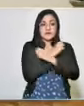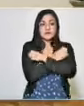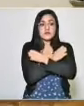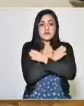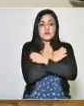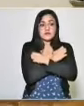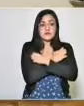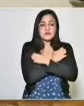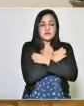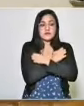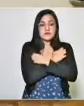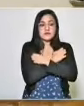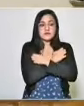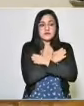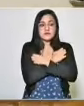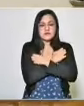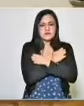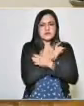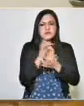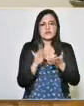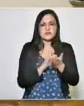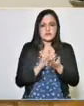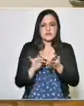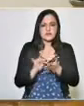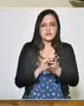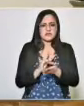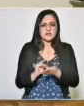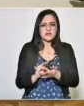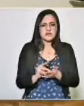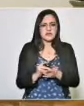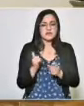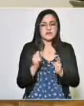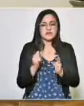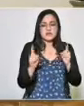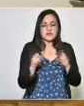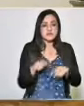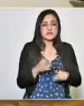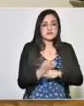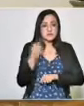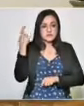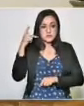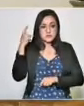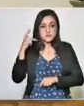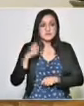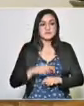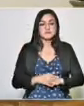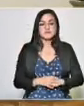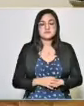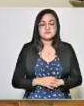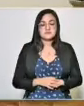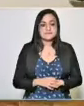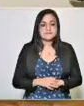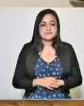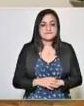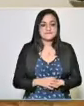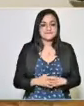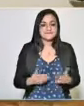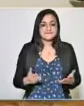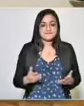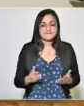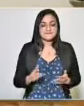Educación Digital, ¿verdad? Y a distancia del Estado de Puebla.